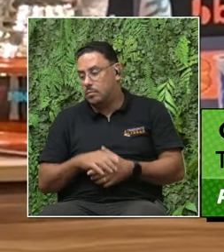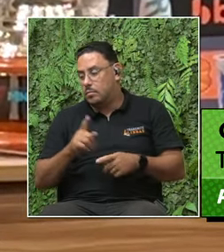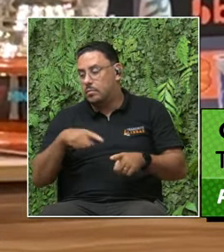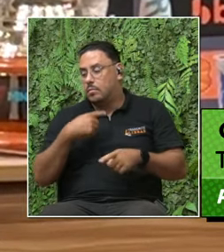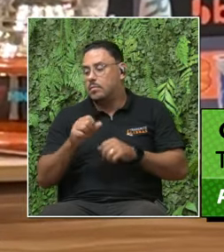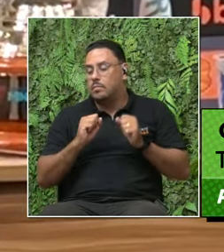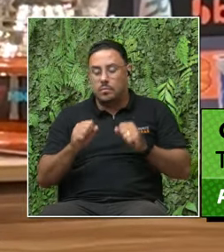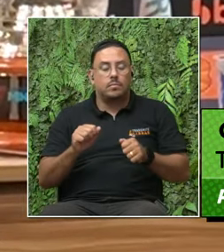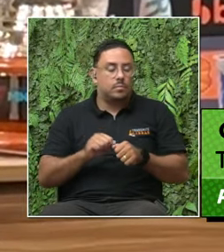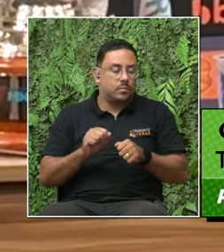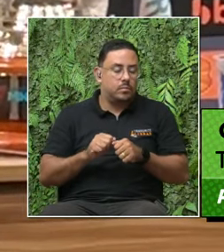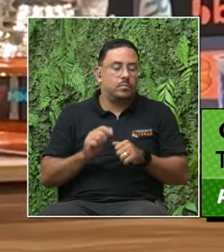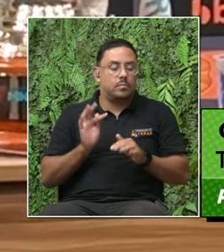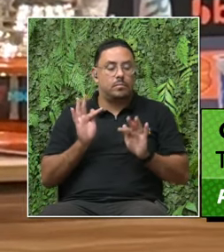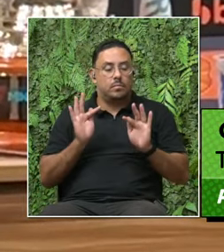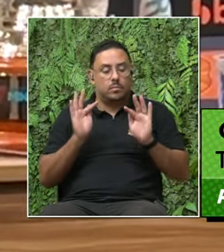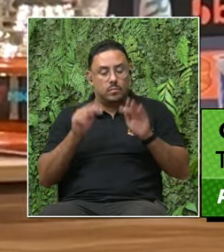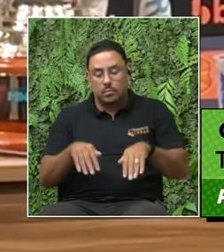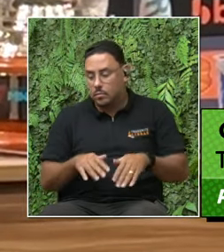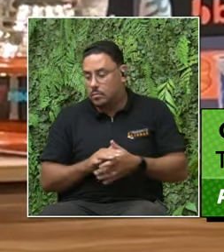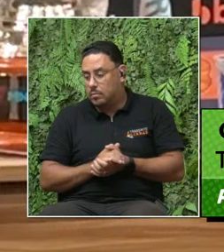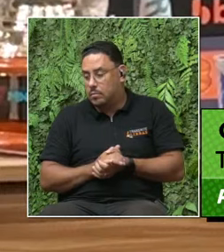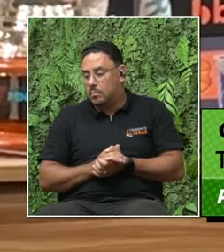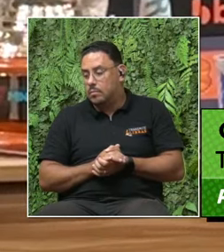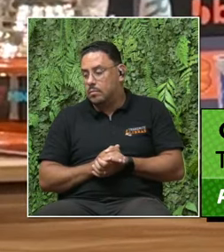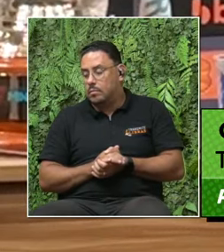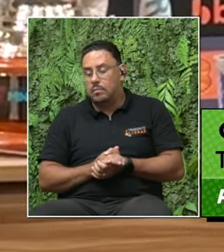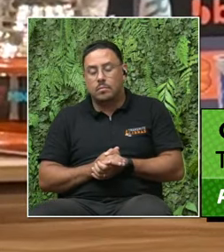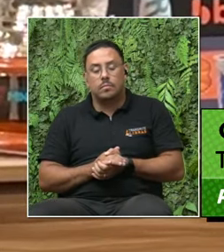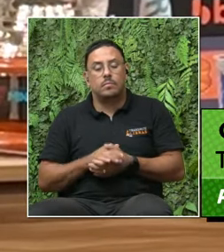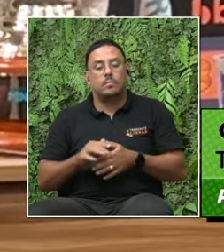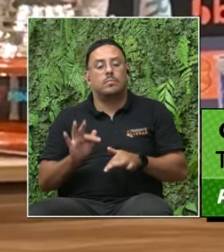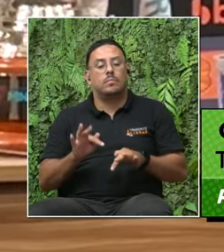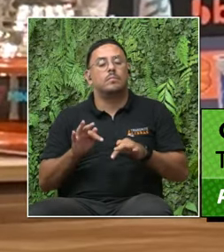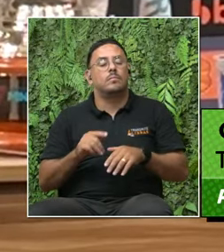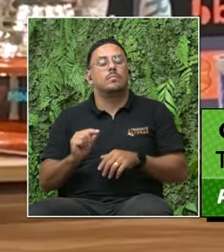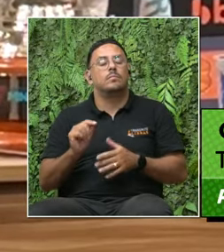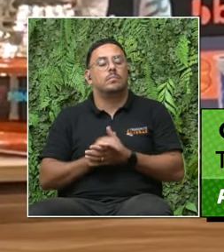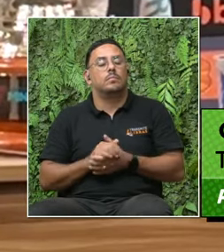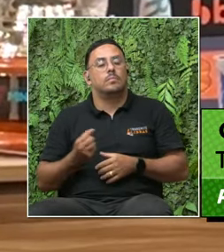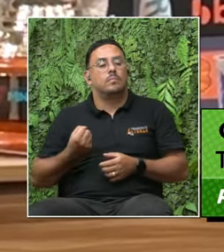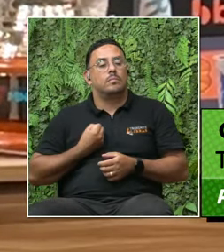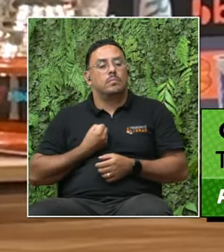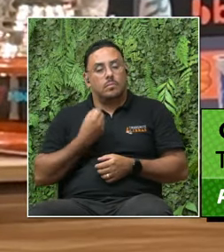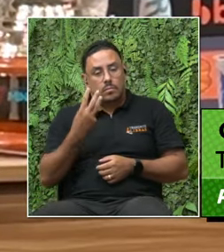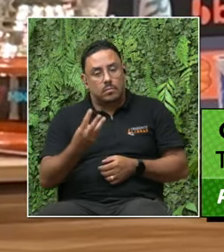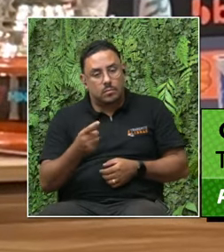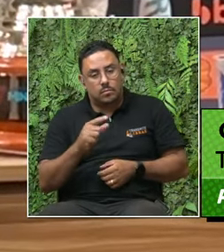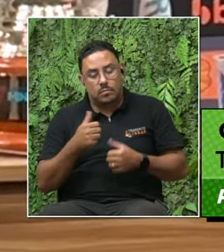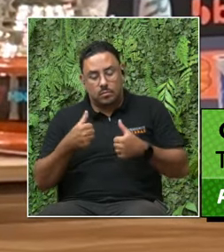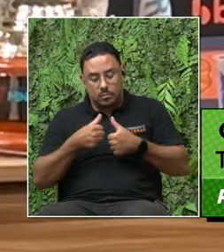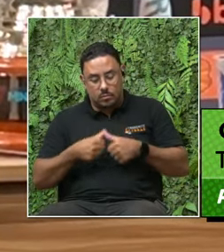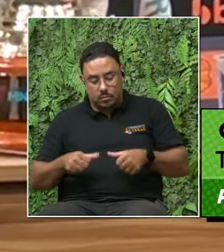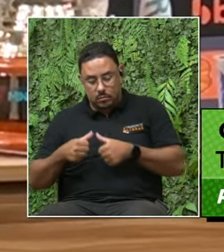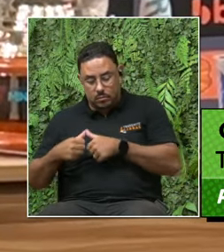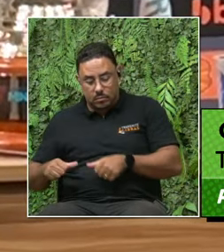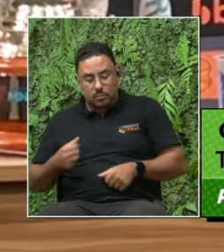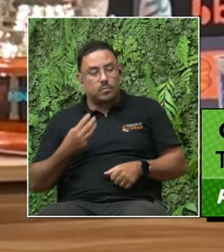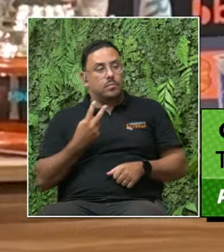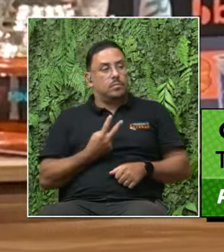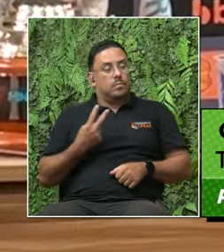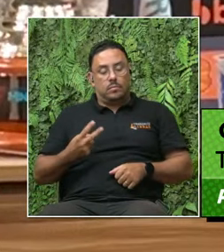Ero que me gusta hacer esa salida de Tres Y queer laterales jugando